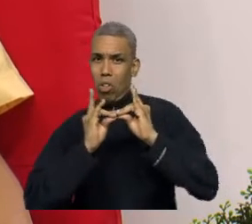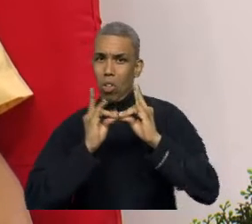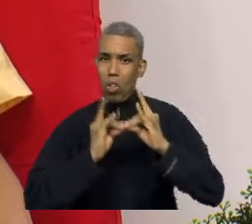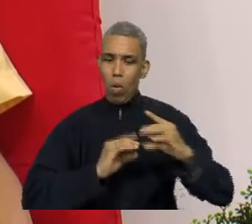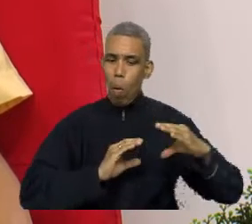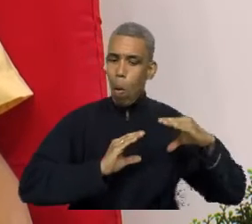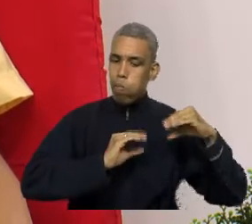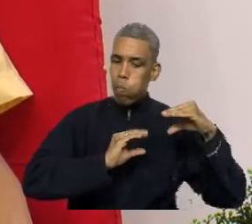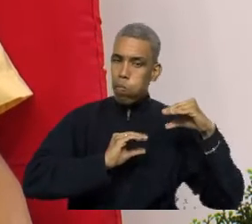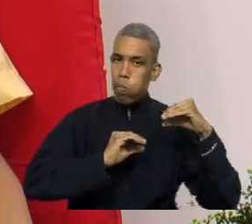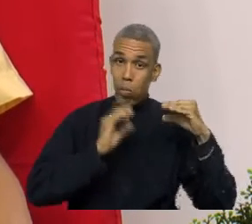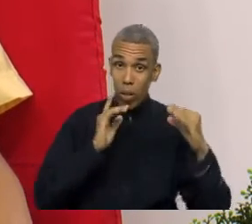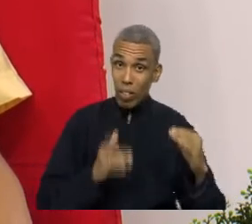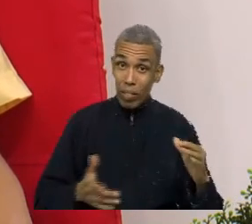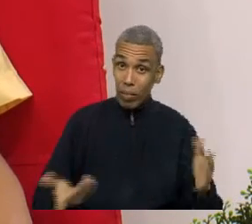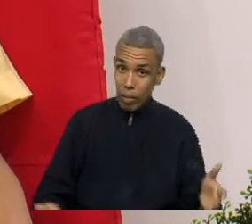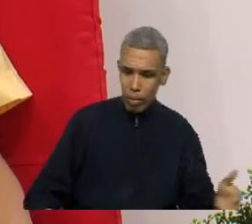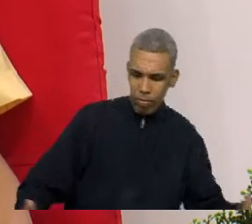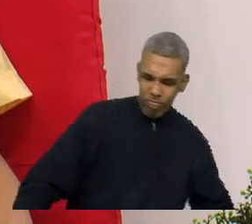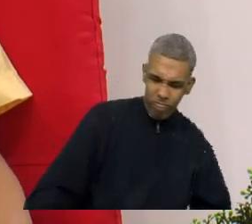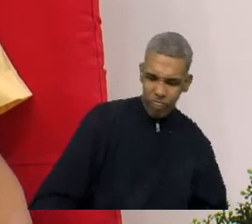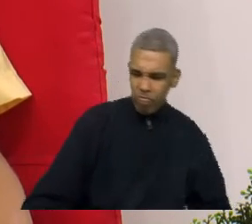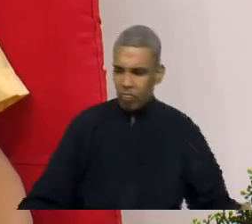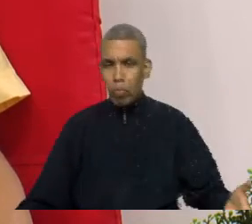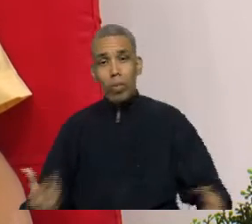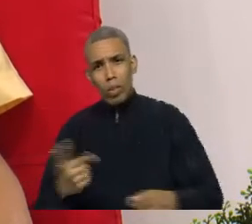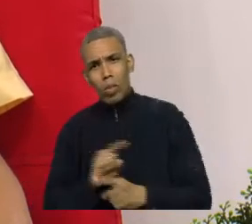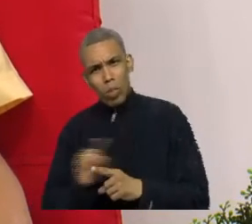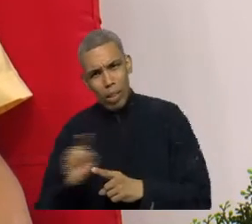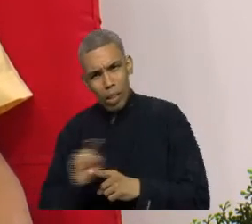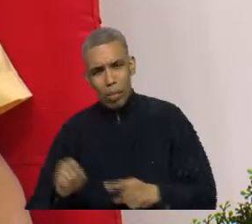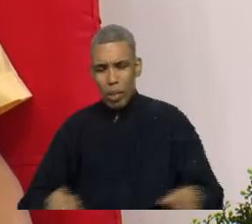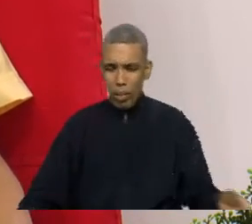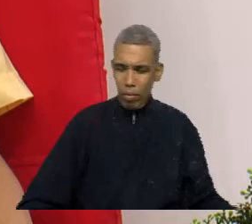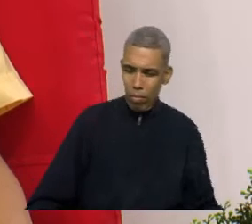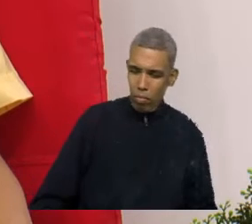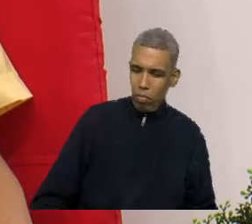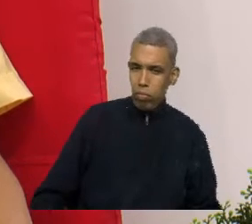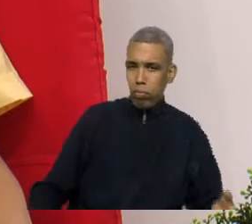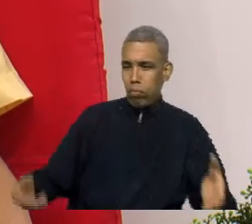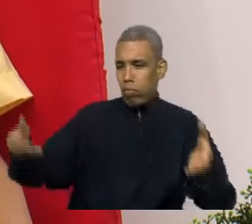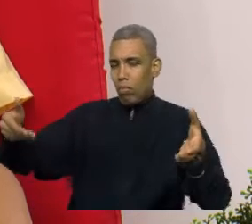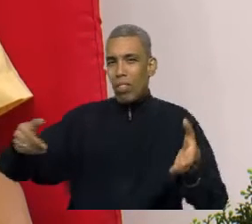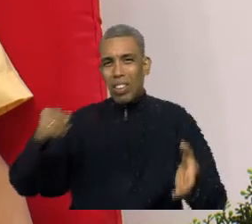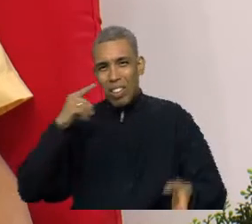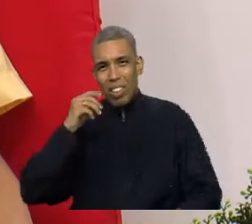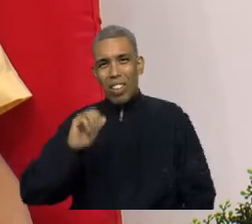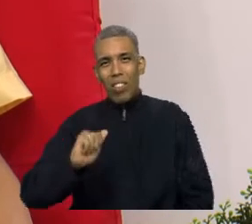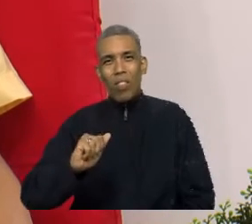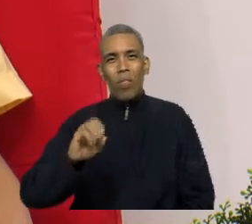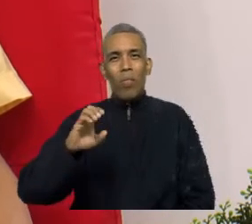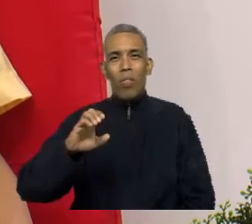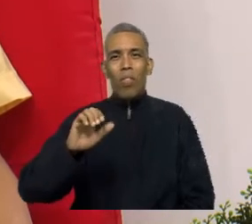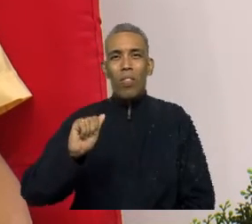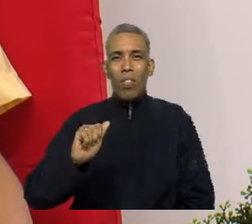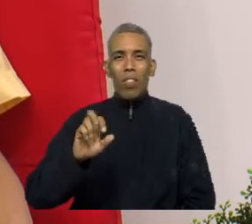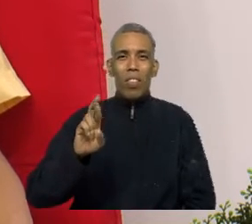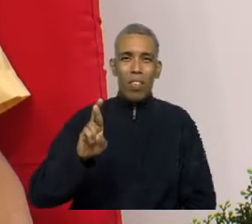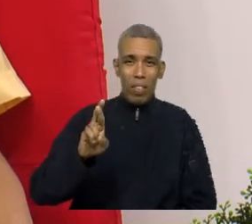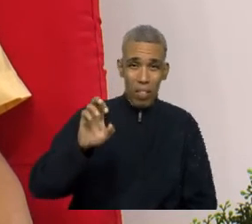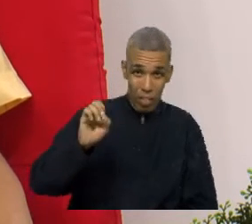estarlos limpiando más o menos cada semana, porque hay un bichito que se llaman ácaros que son